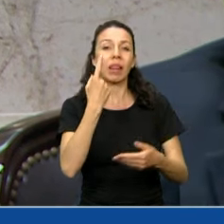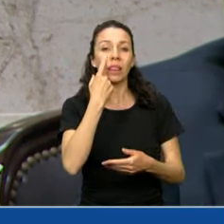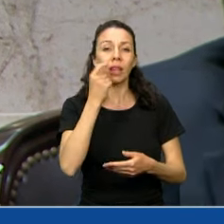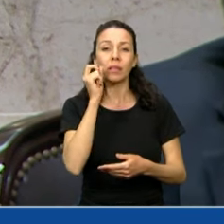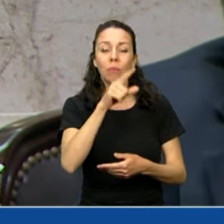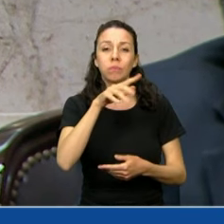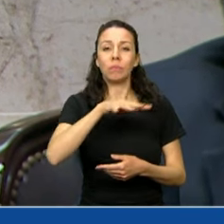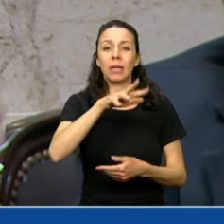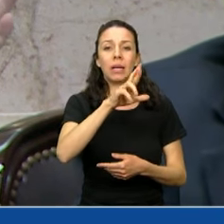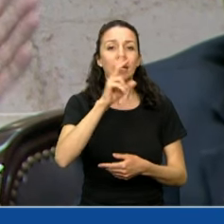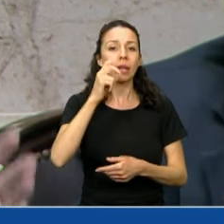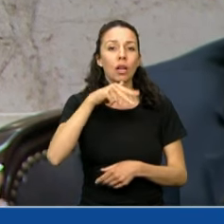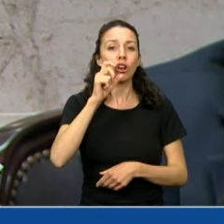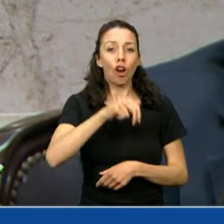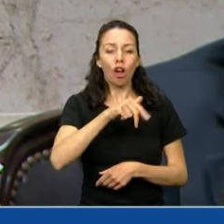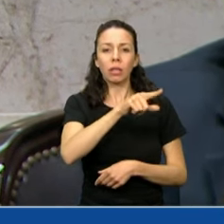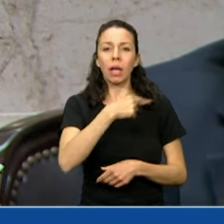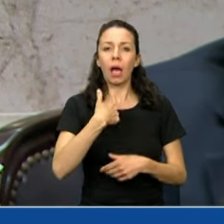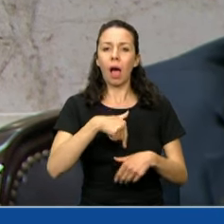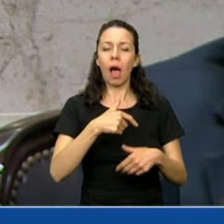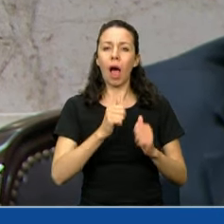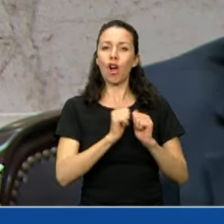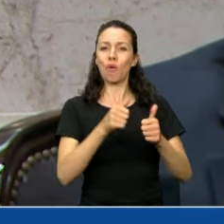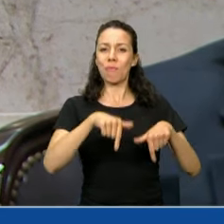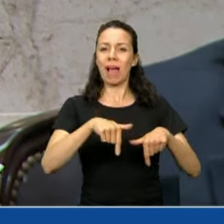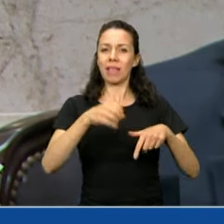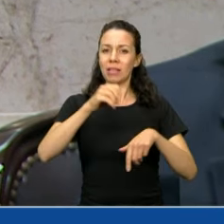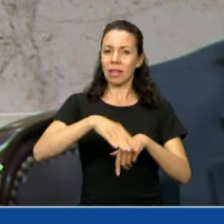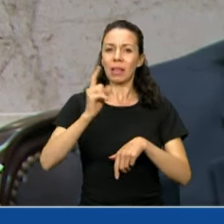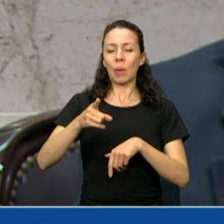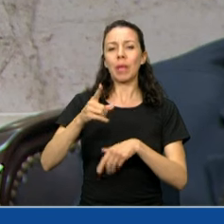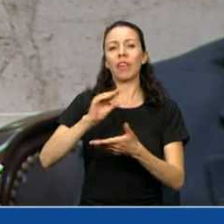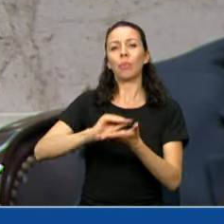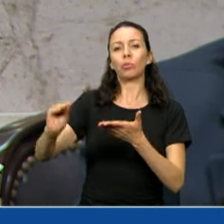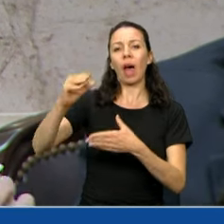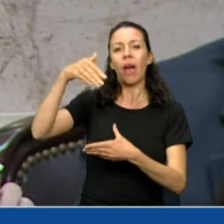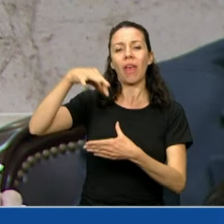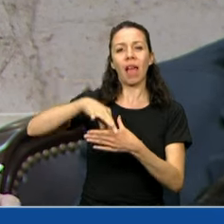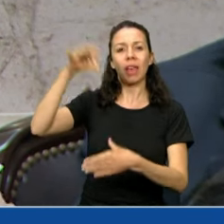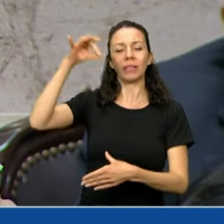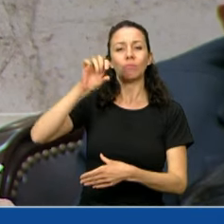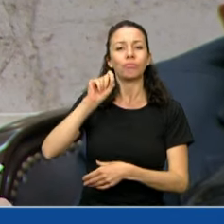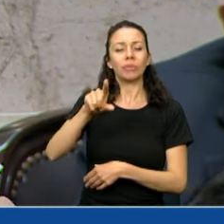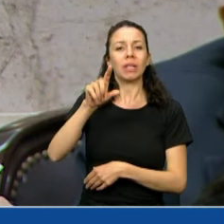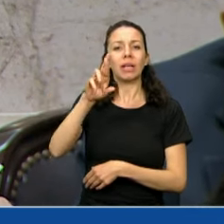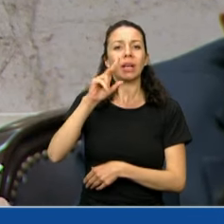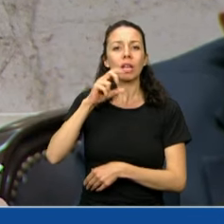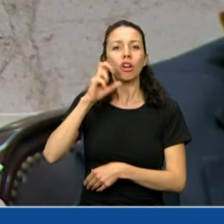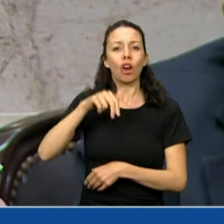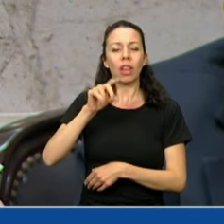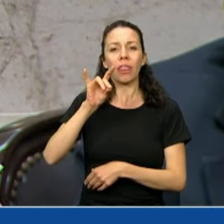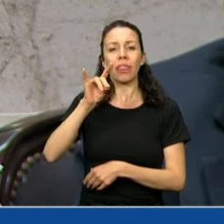Rincón que nos está acompañando y nuestra diputada electa provincial también de rincón de los auces este